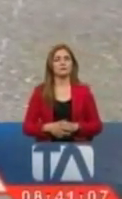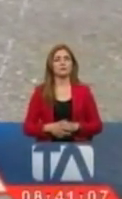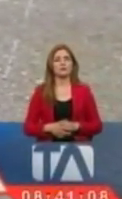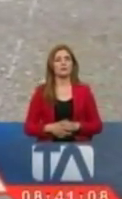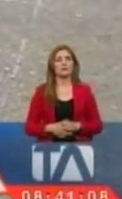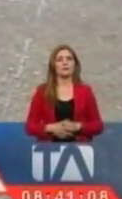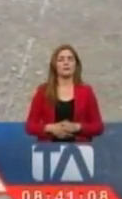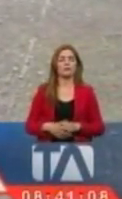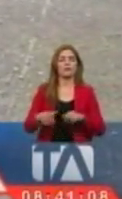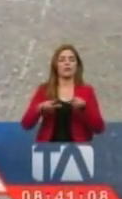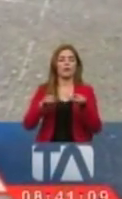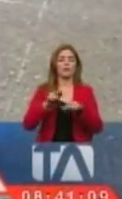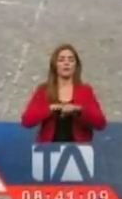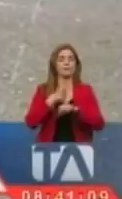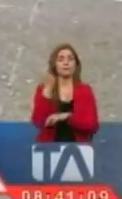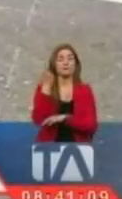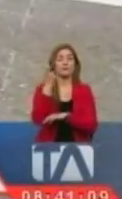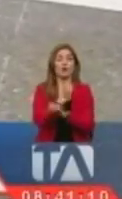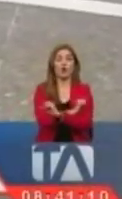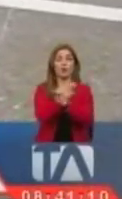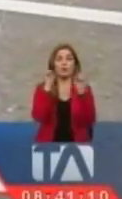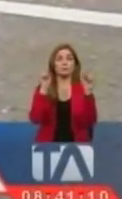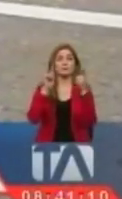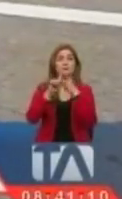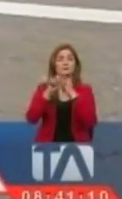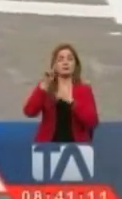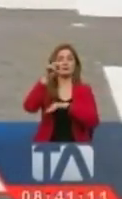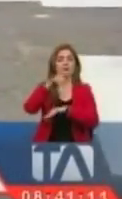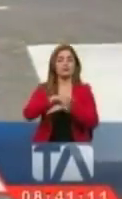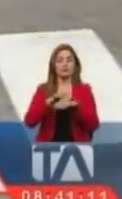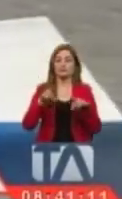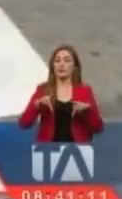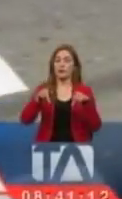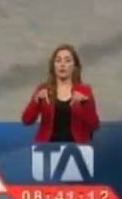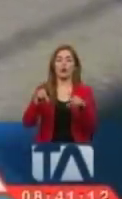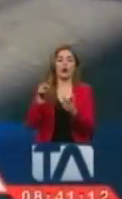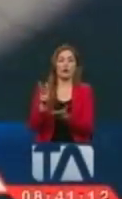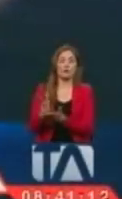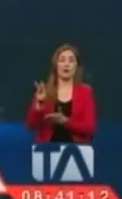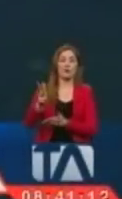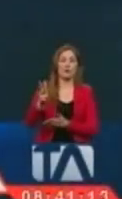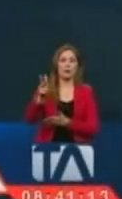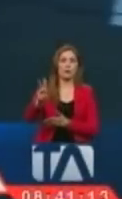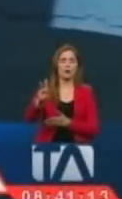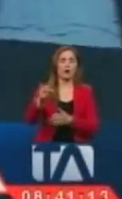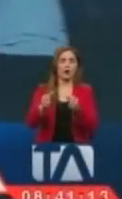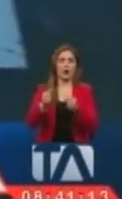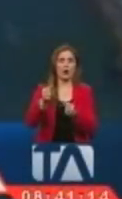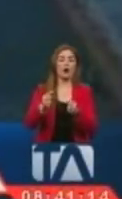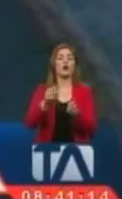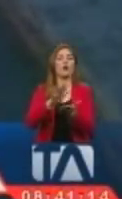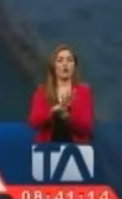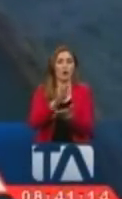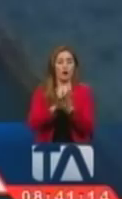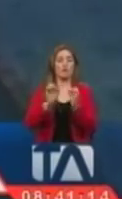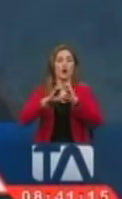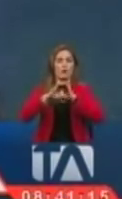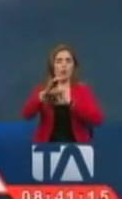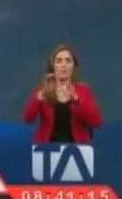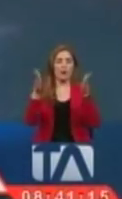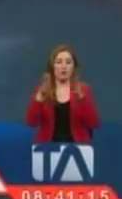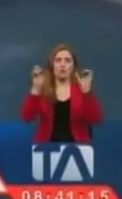es que en esta zona desde las 11 de la mañana hasta las 14 horas se permite el estacionamiento de vehículos escolares hay